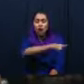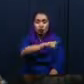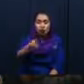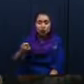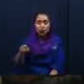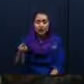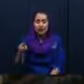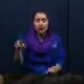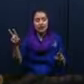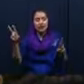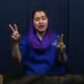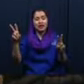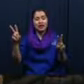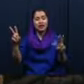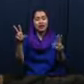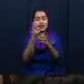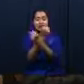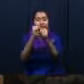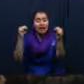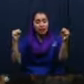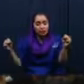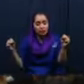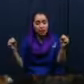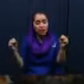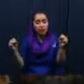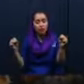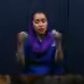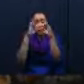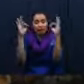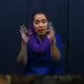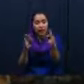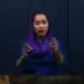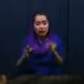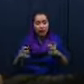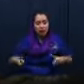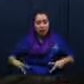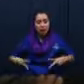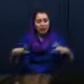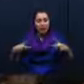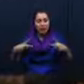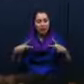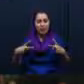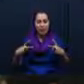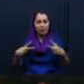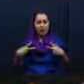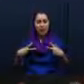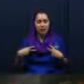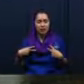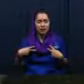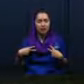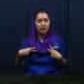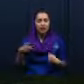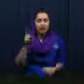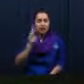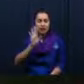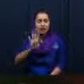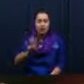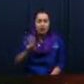rescatados de la vana manera de vivir heredada de vuestros padres. Se rompe